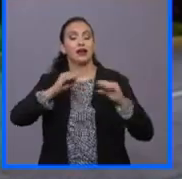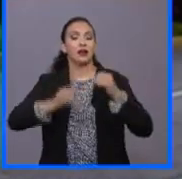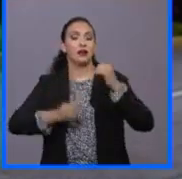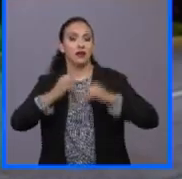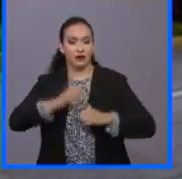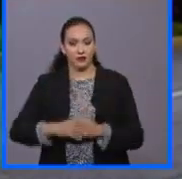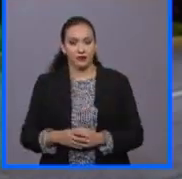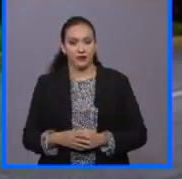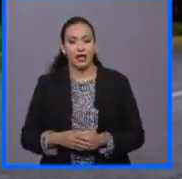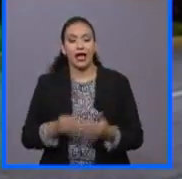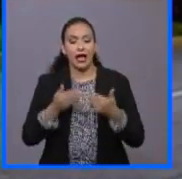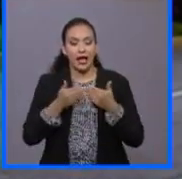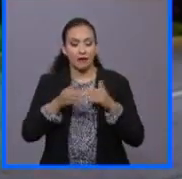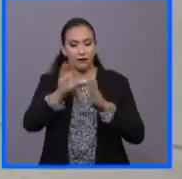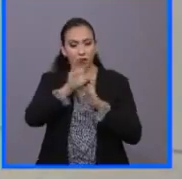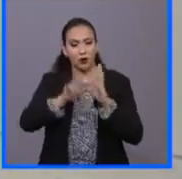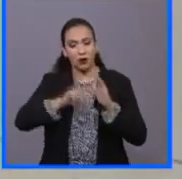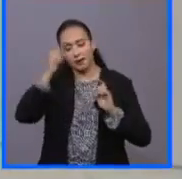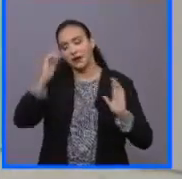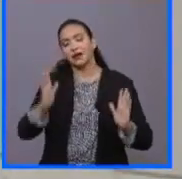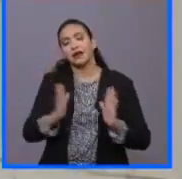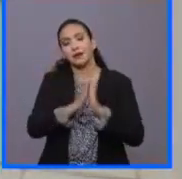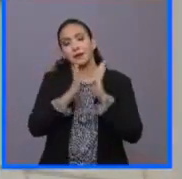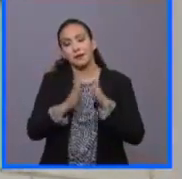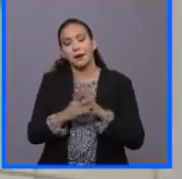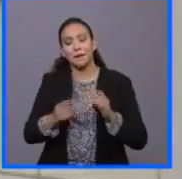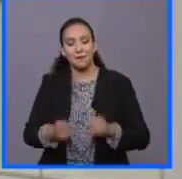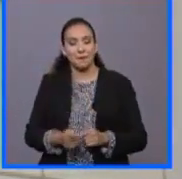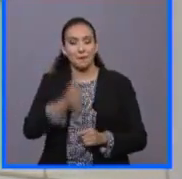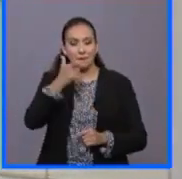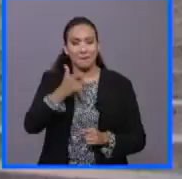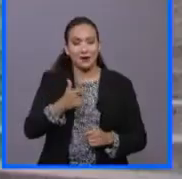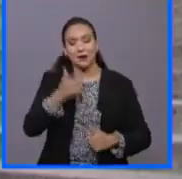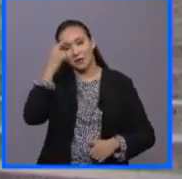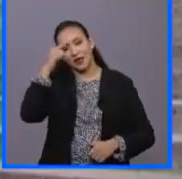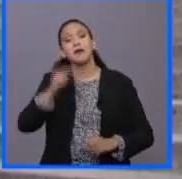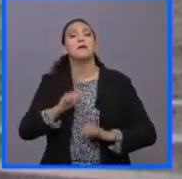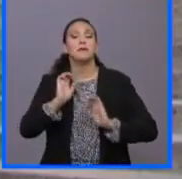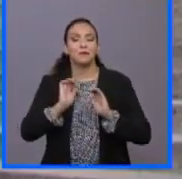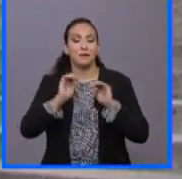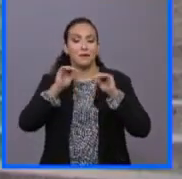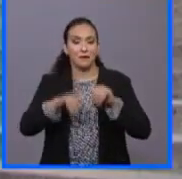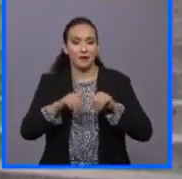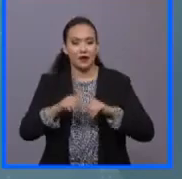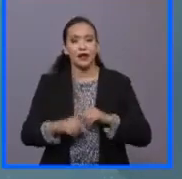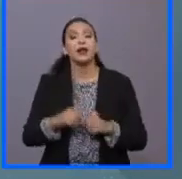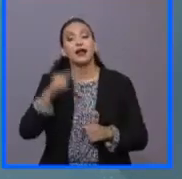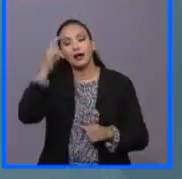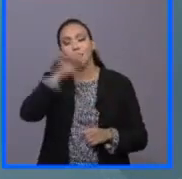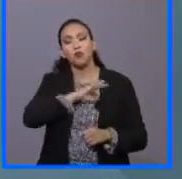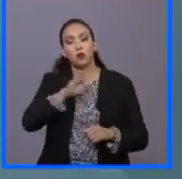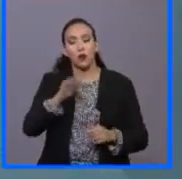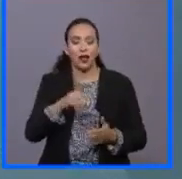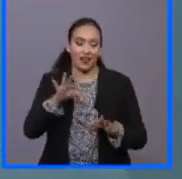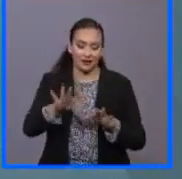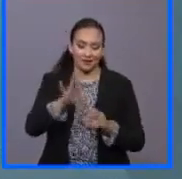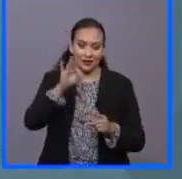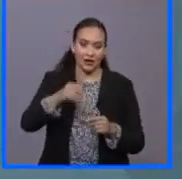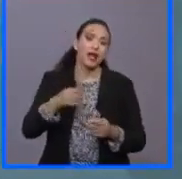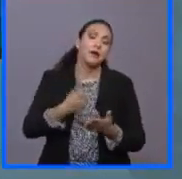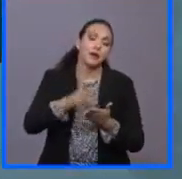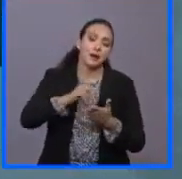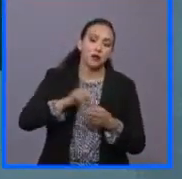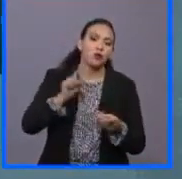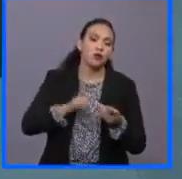Judicial abrió la convocatoria para participar en el primer concurso abierto de oposición escolarizado para obtener